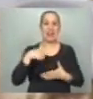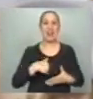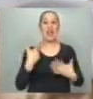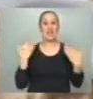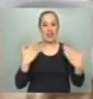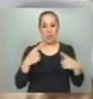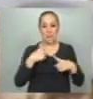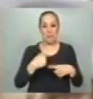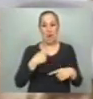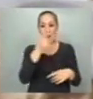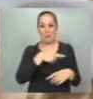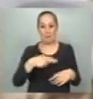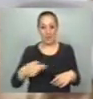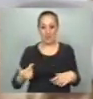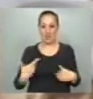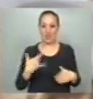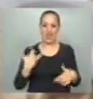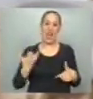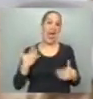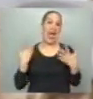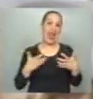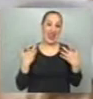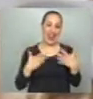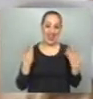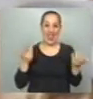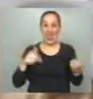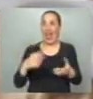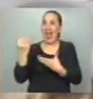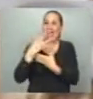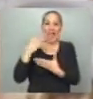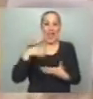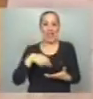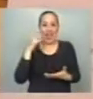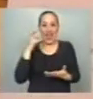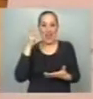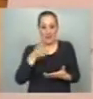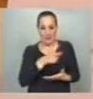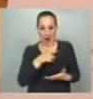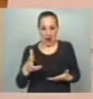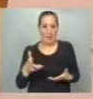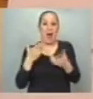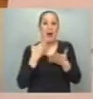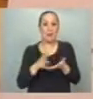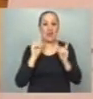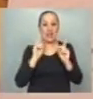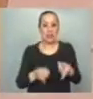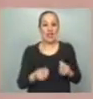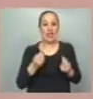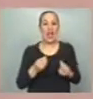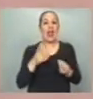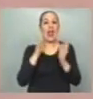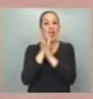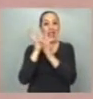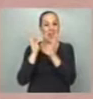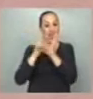mi capacidad artística. Bueno, que eso fue una alegría enorme, recibí una carta del Papa, te imaginarás. Y aparte me mandaron una carta del Vaticano con